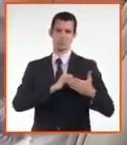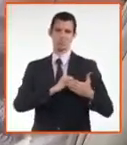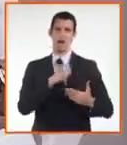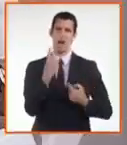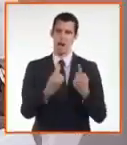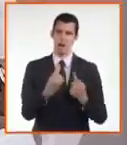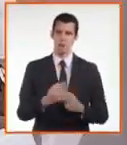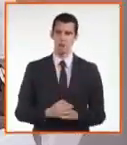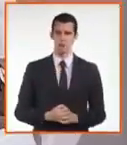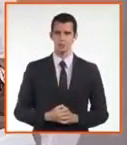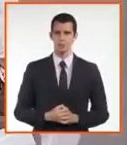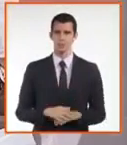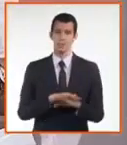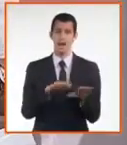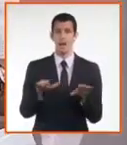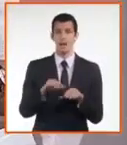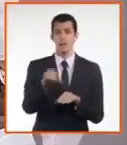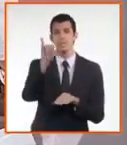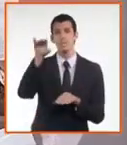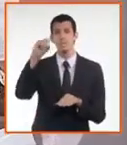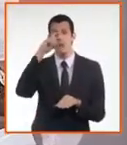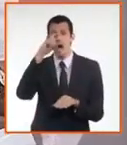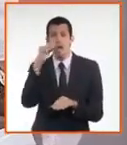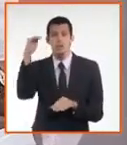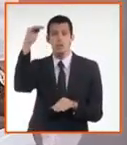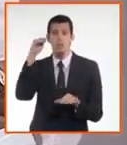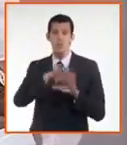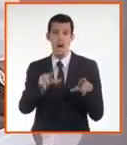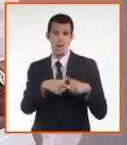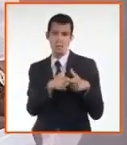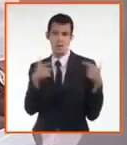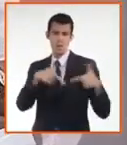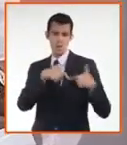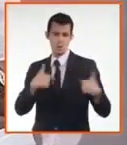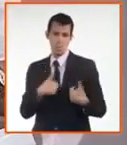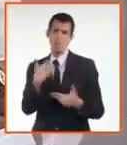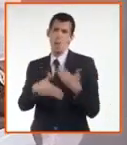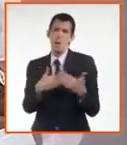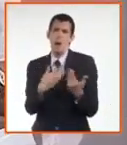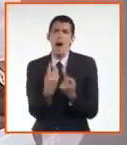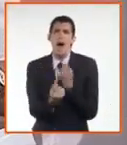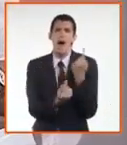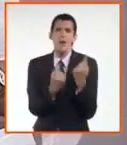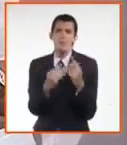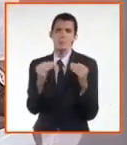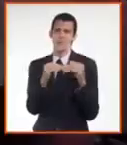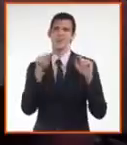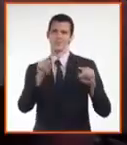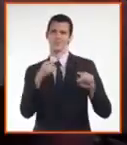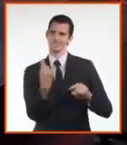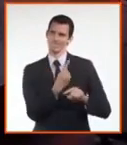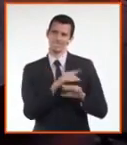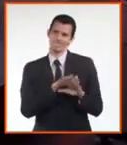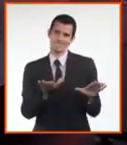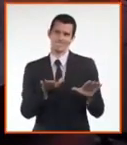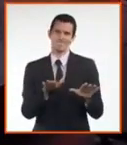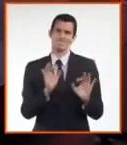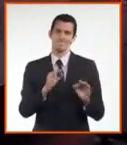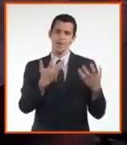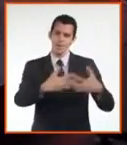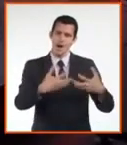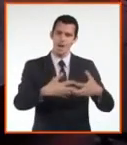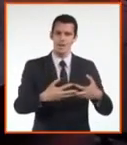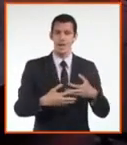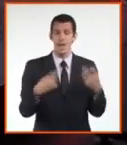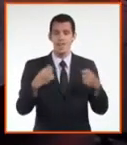60 años el 60 por ciento padece de hipertensión arterial entonces es un producto que nos estamos preparando la cual no puede explicar después para